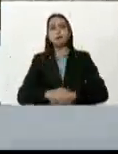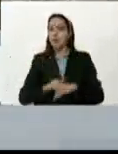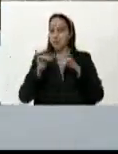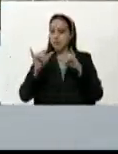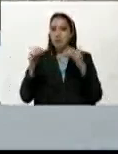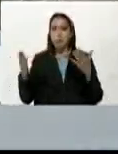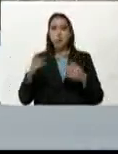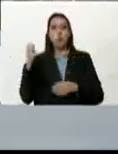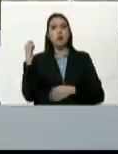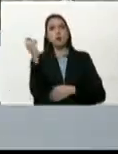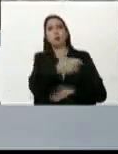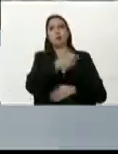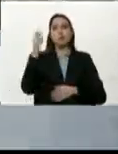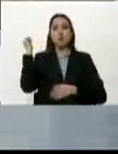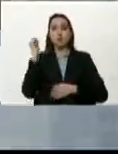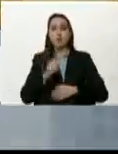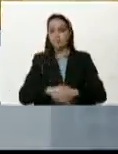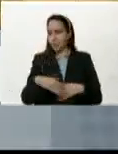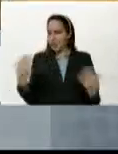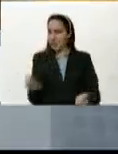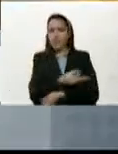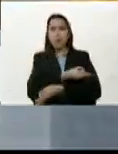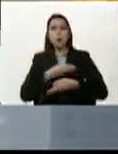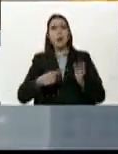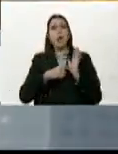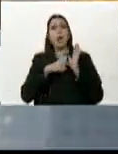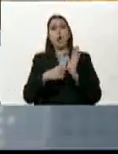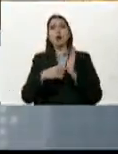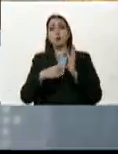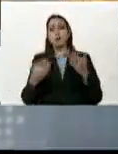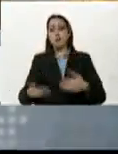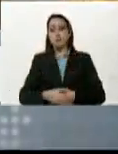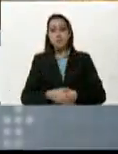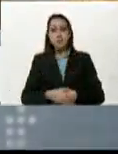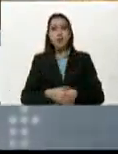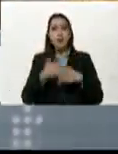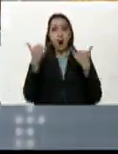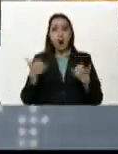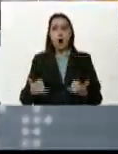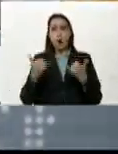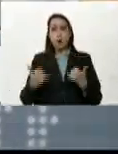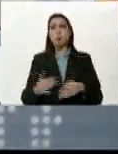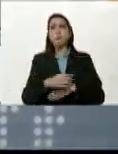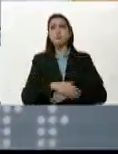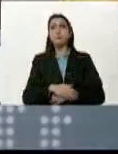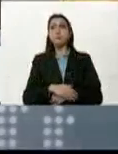mantecal extraordinaria obra misión completa y ahora